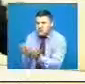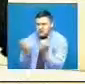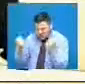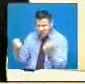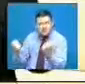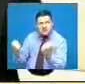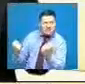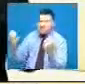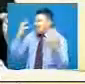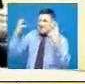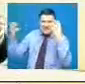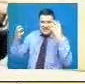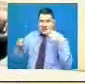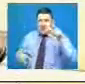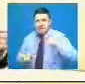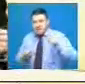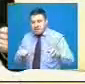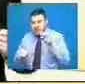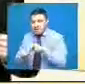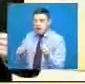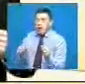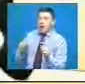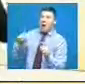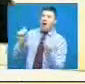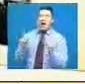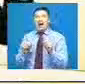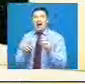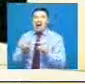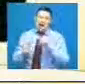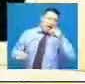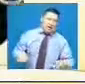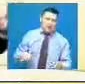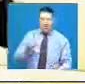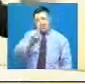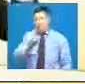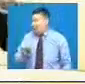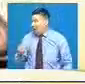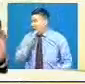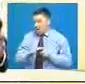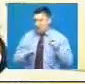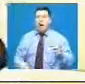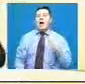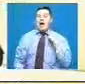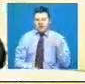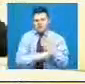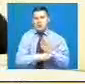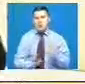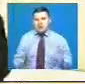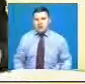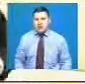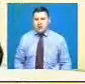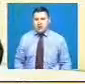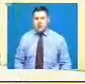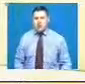Y espero que muchos de los pasajeros no le hagan eco a sus palabras de que se tienen que tirar del bus, porque ahí sí se van por el precipicio. Que